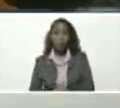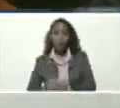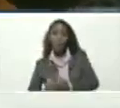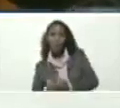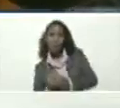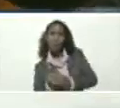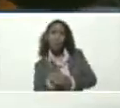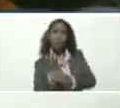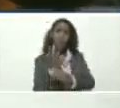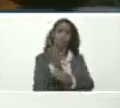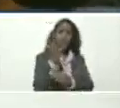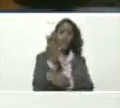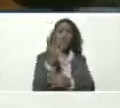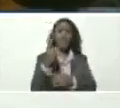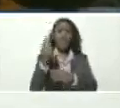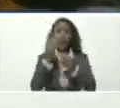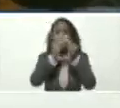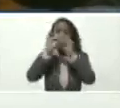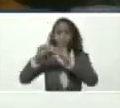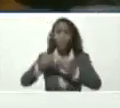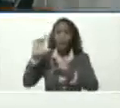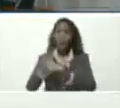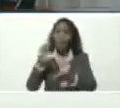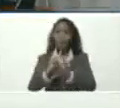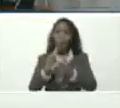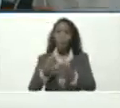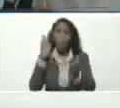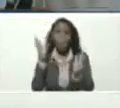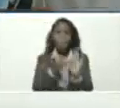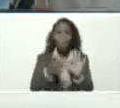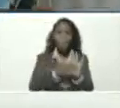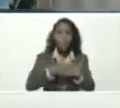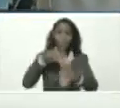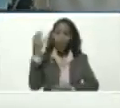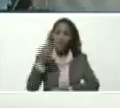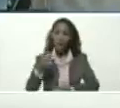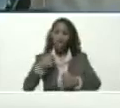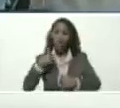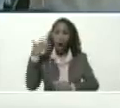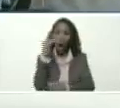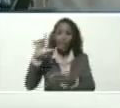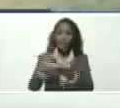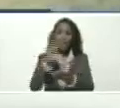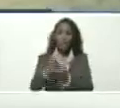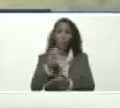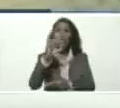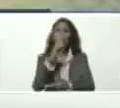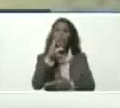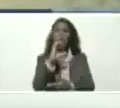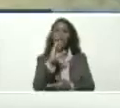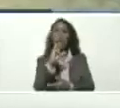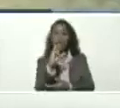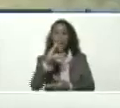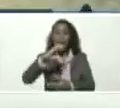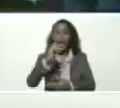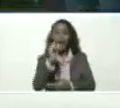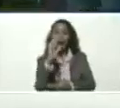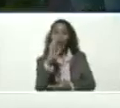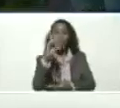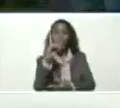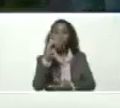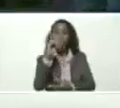florecimiento de la edición de libros físicos, de verdad. Aquí tengo un libro de Ricardo Menéndez, que me llegó, el